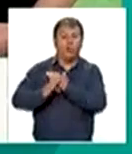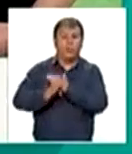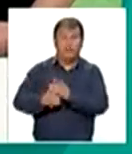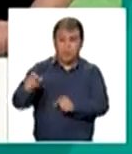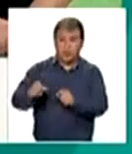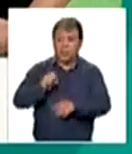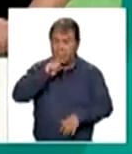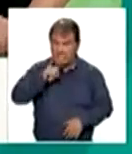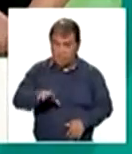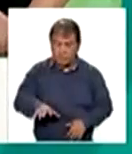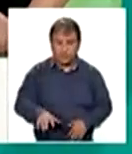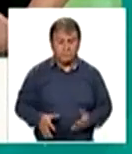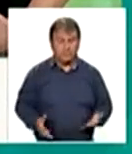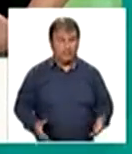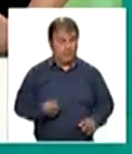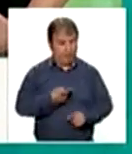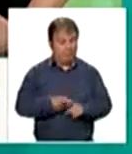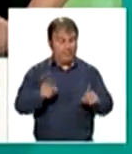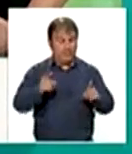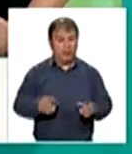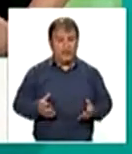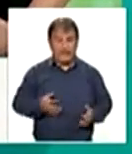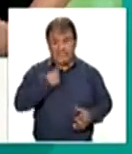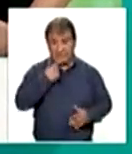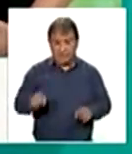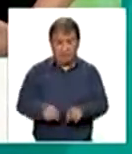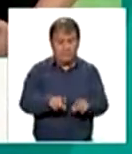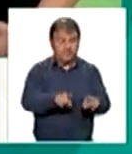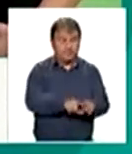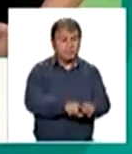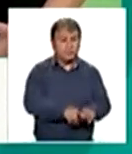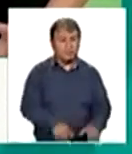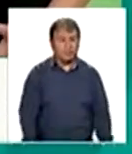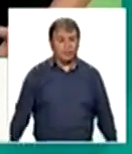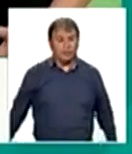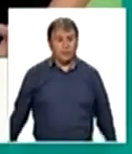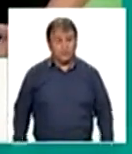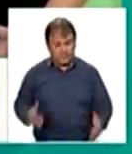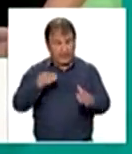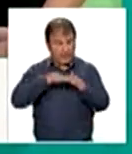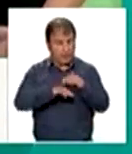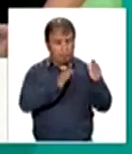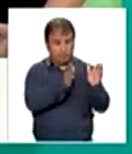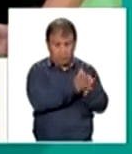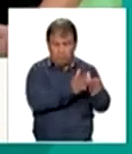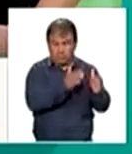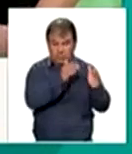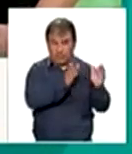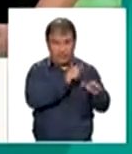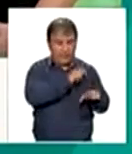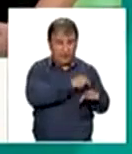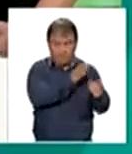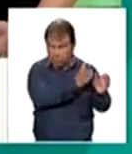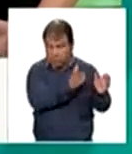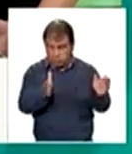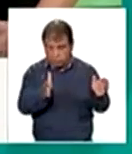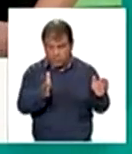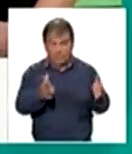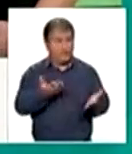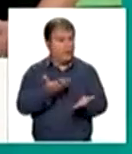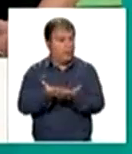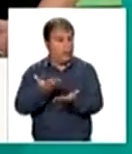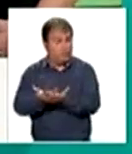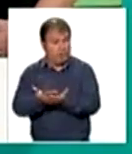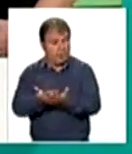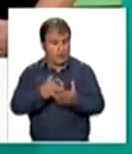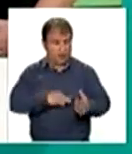diga. Sin embargo, hay que decir también que está dentro de los plazos esta muestra de antidopaje, o sea,